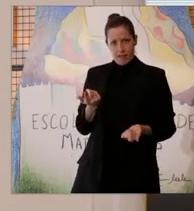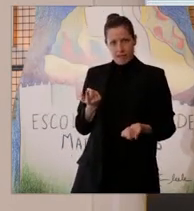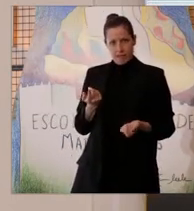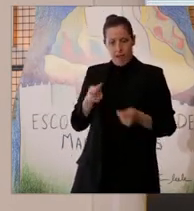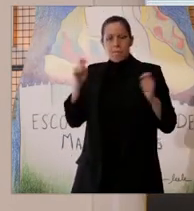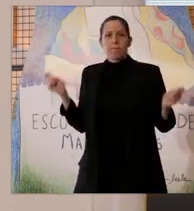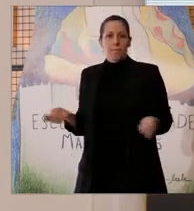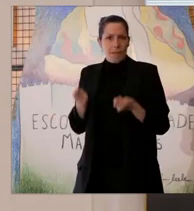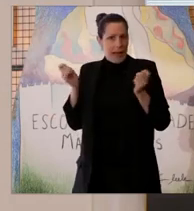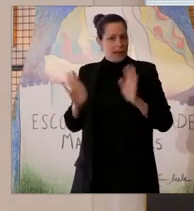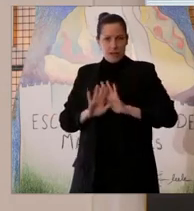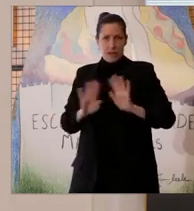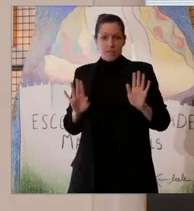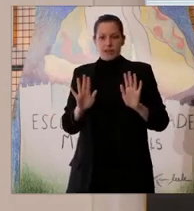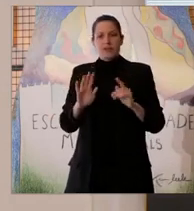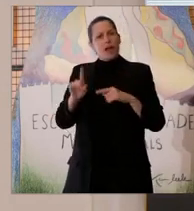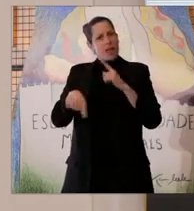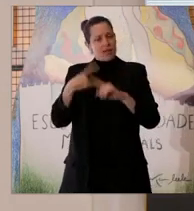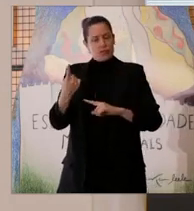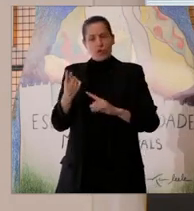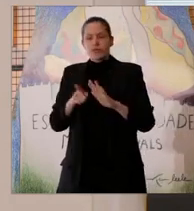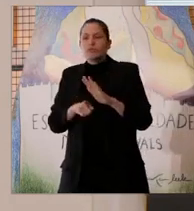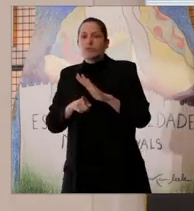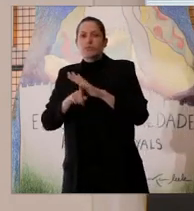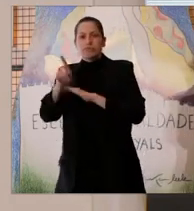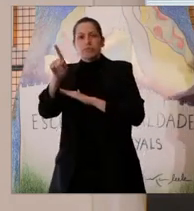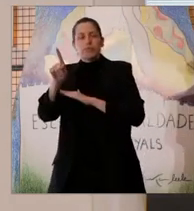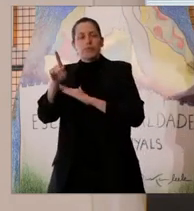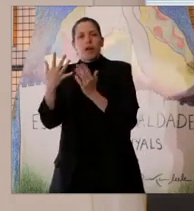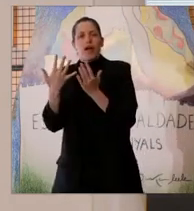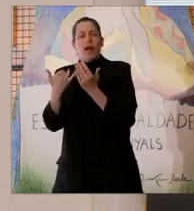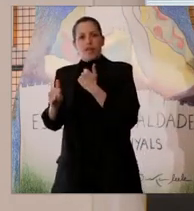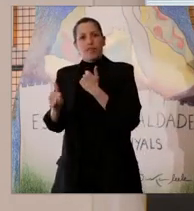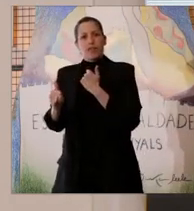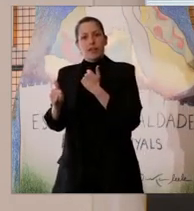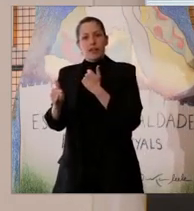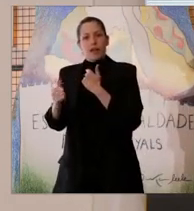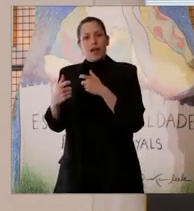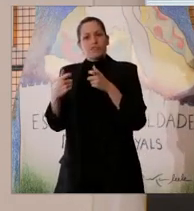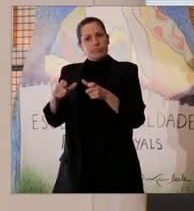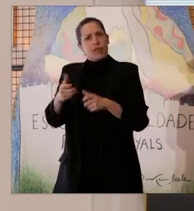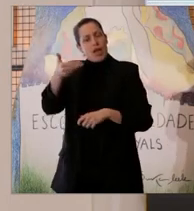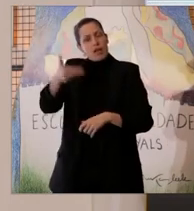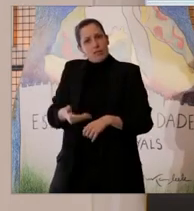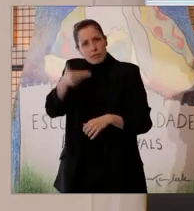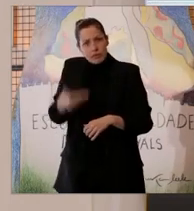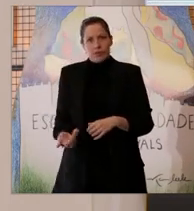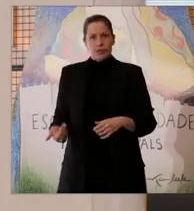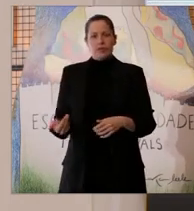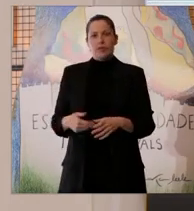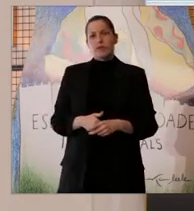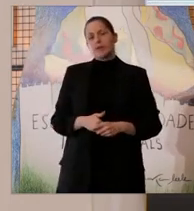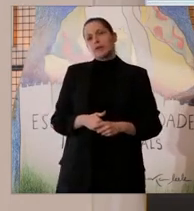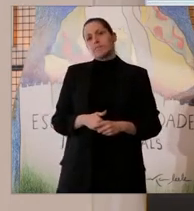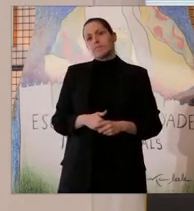se genera a modo del lavado de imagen a modo de queda bien Muchas